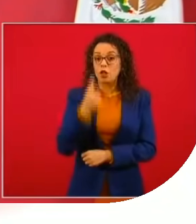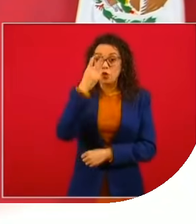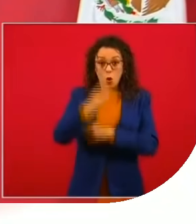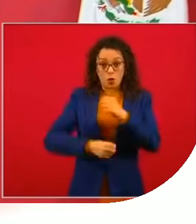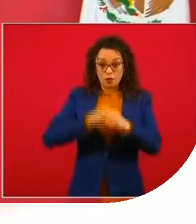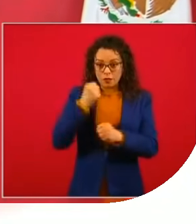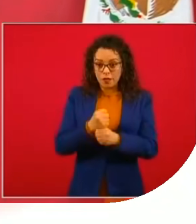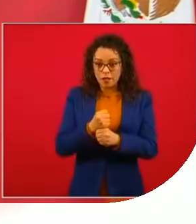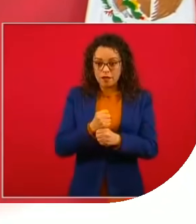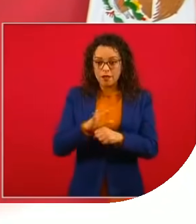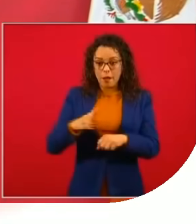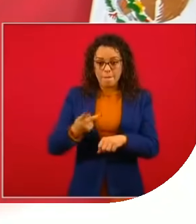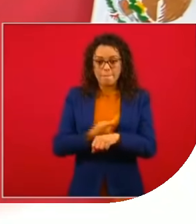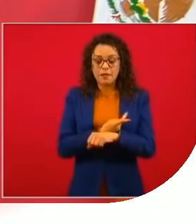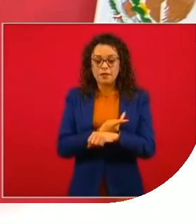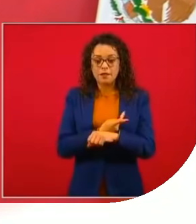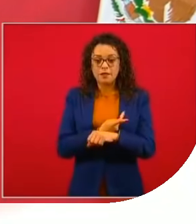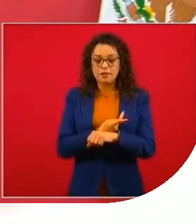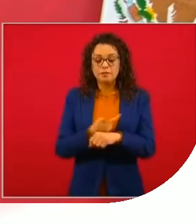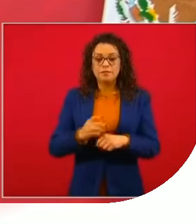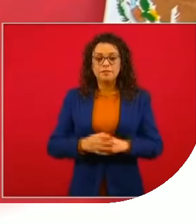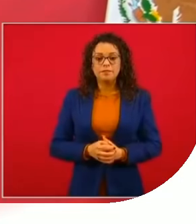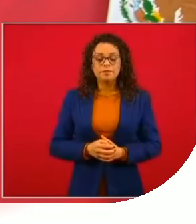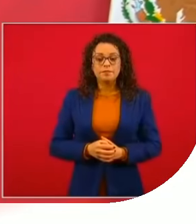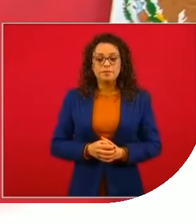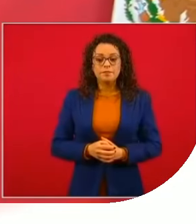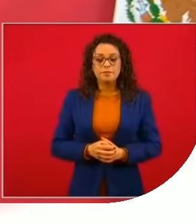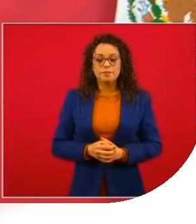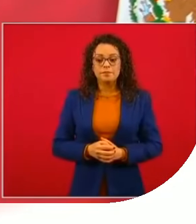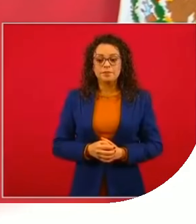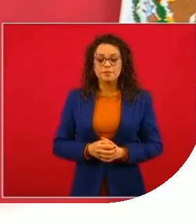toda esa